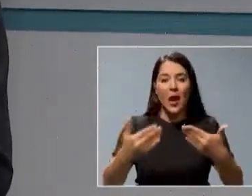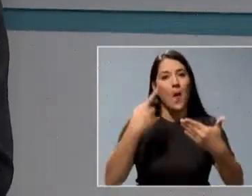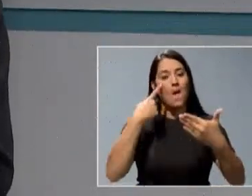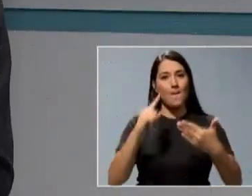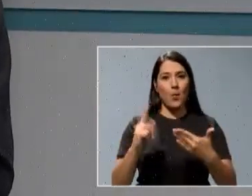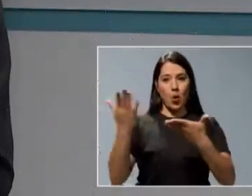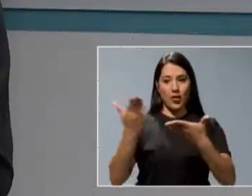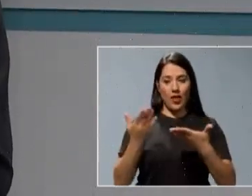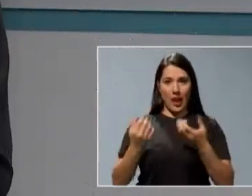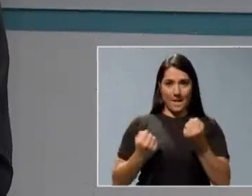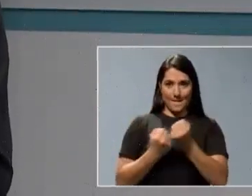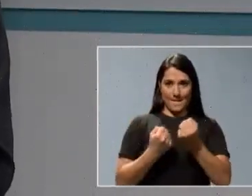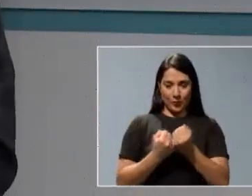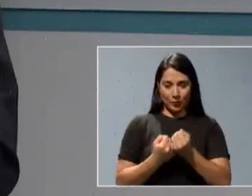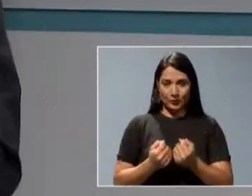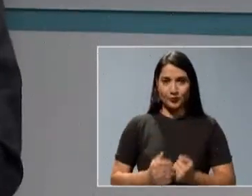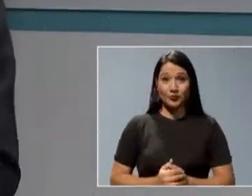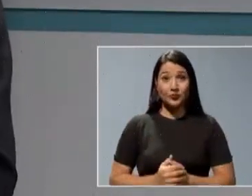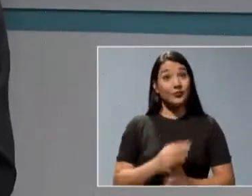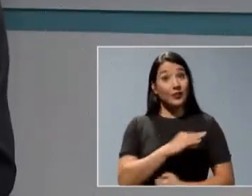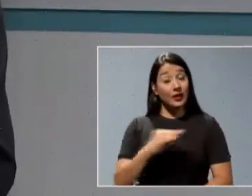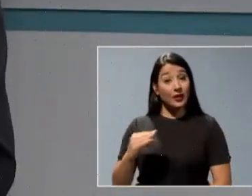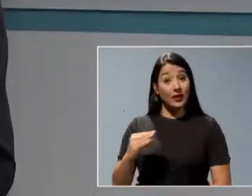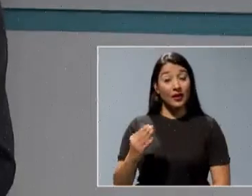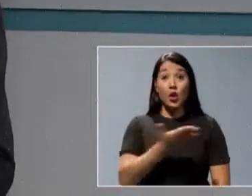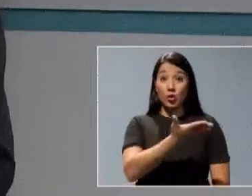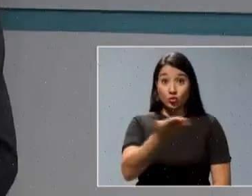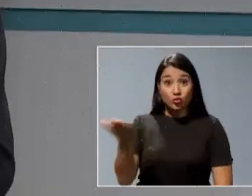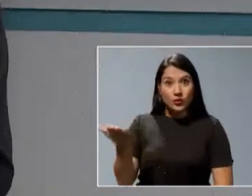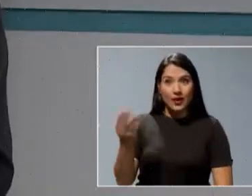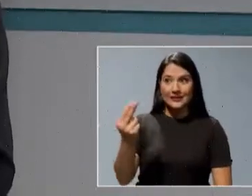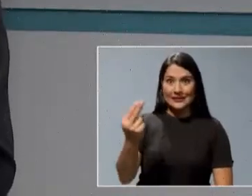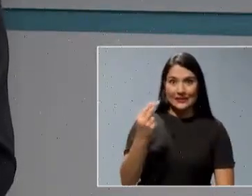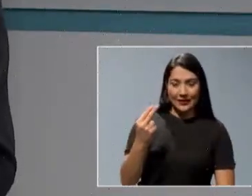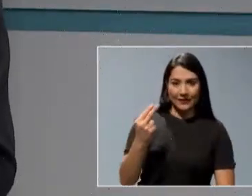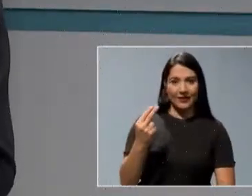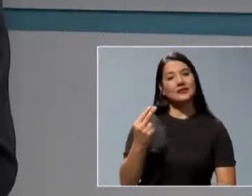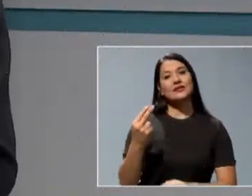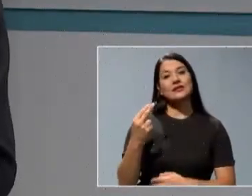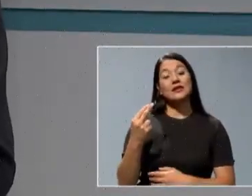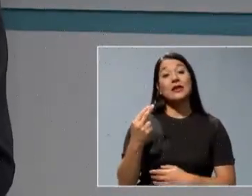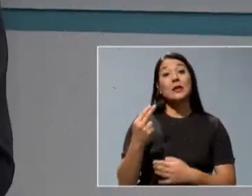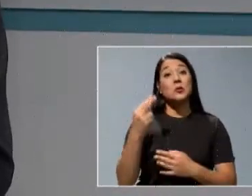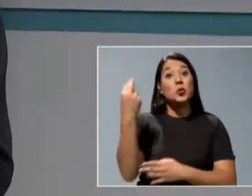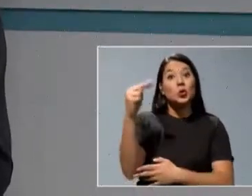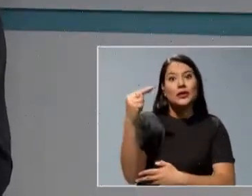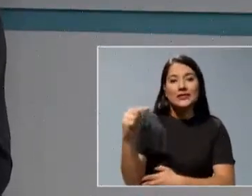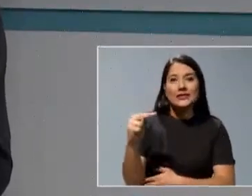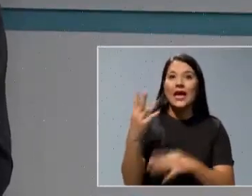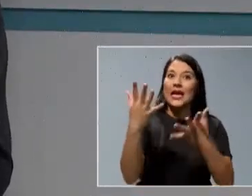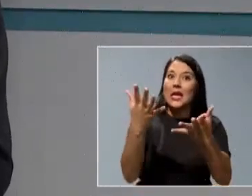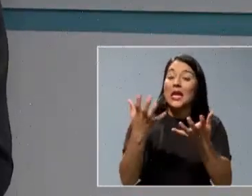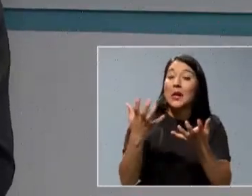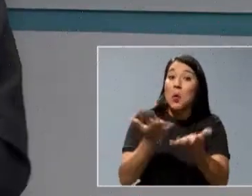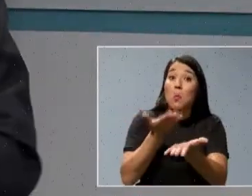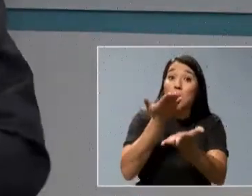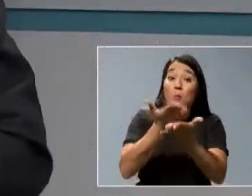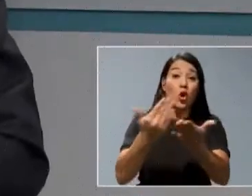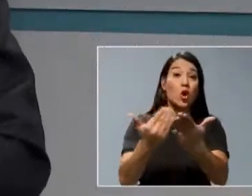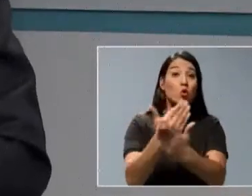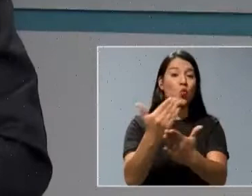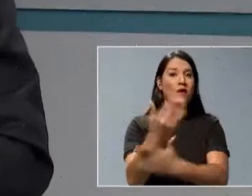apoyo con el que me recibieron. Y a usted, que se informa con nosotros, le proponemos este relanzamiento de las noticias